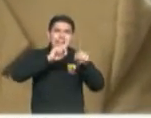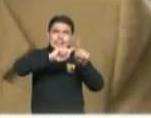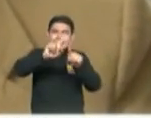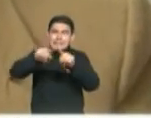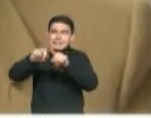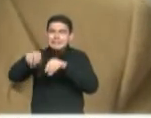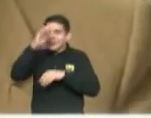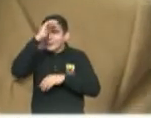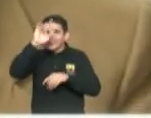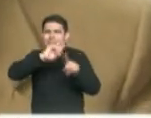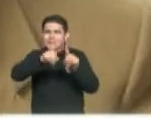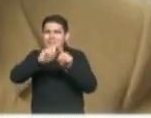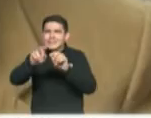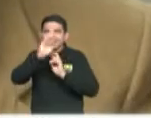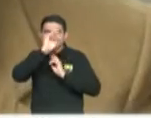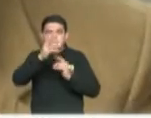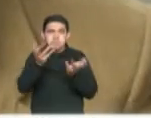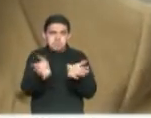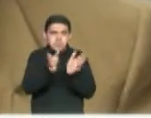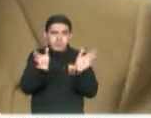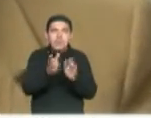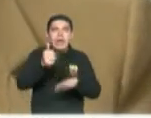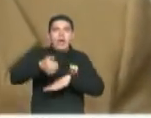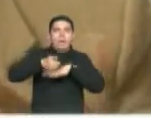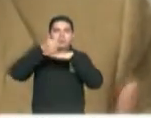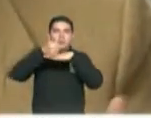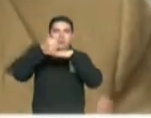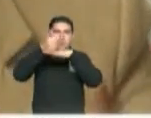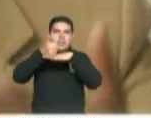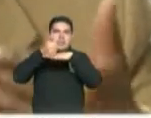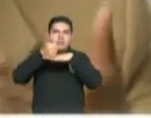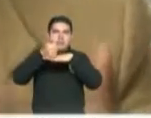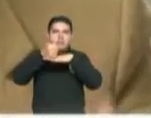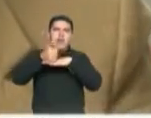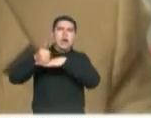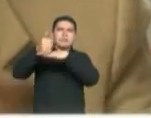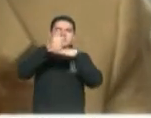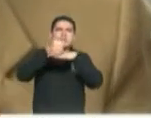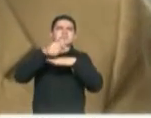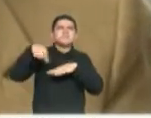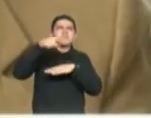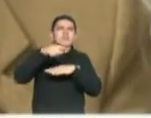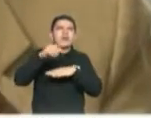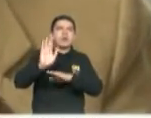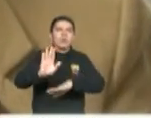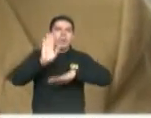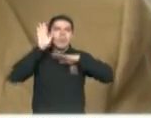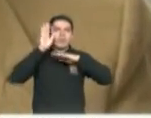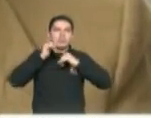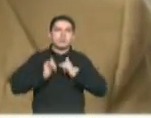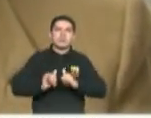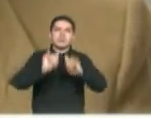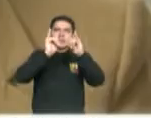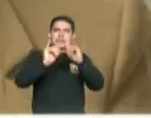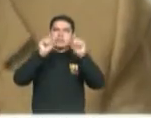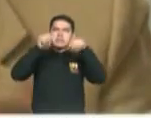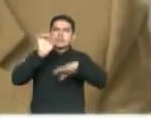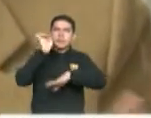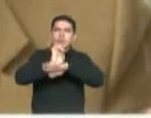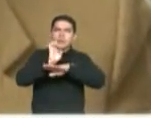una última participación va a ser de las autoridades haciendo un compromiso para continuar con la construcción de este estado plurinacional